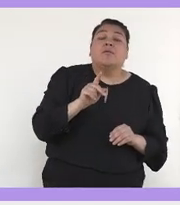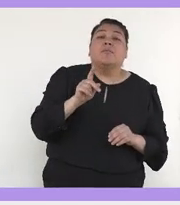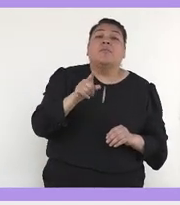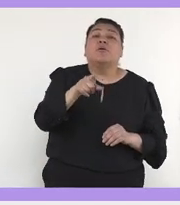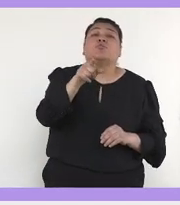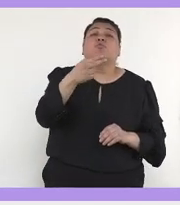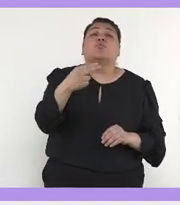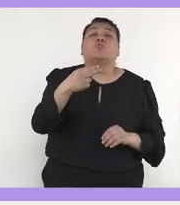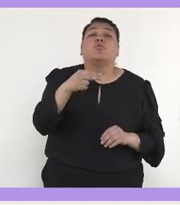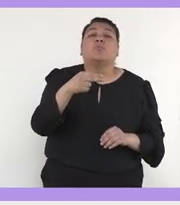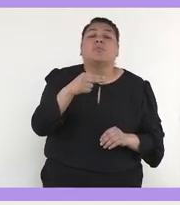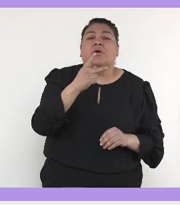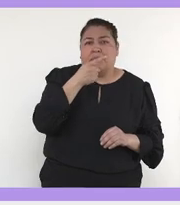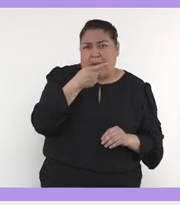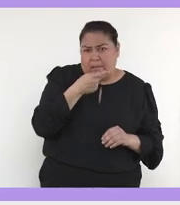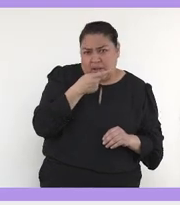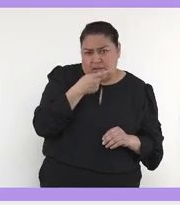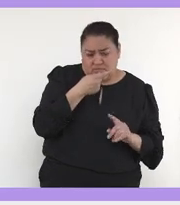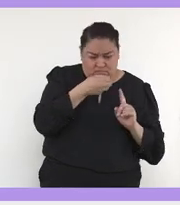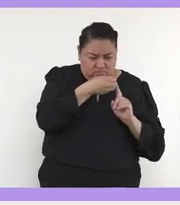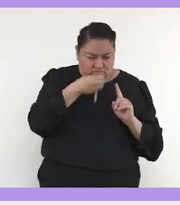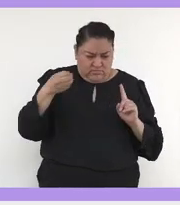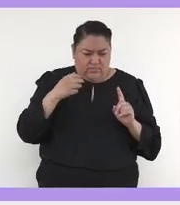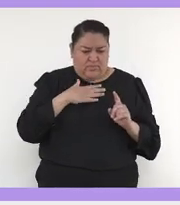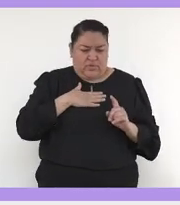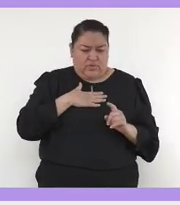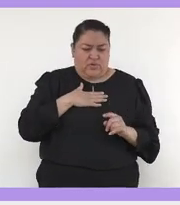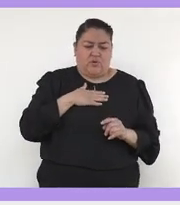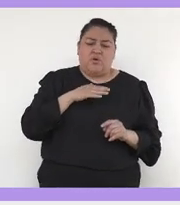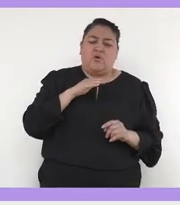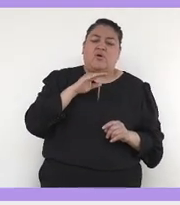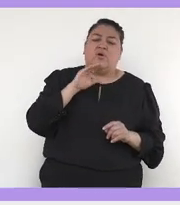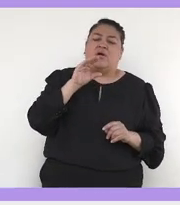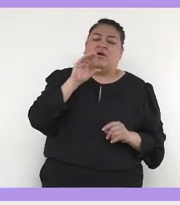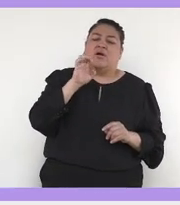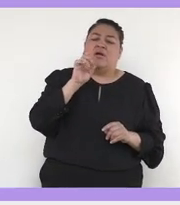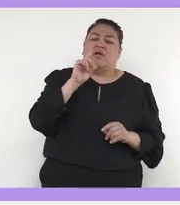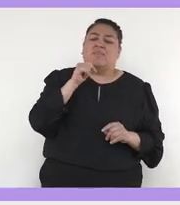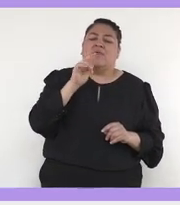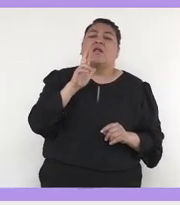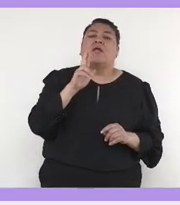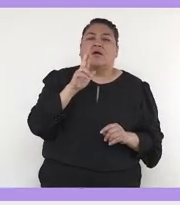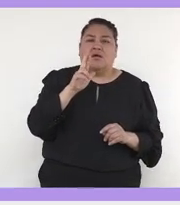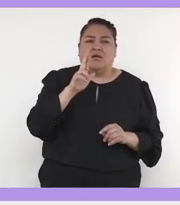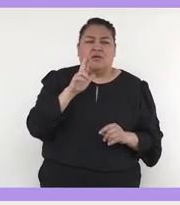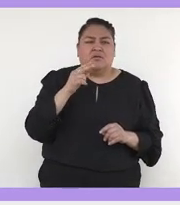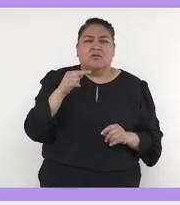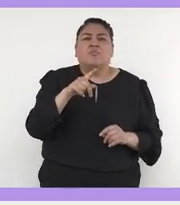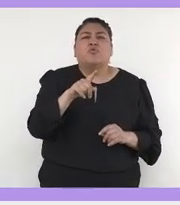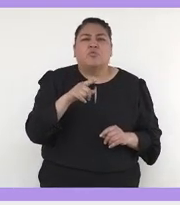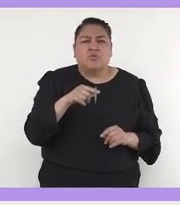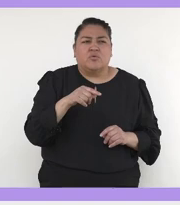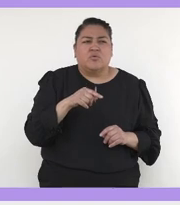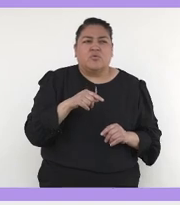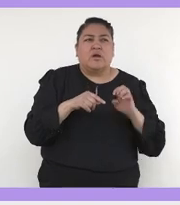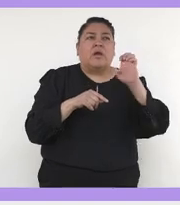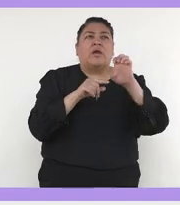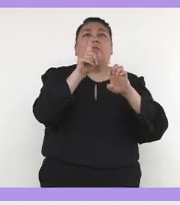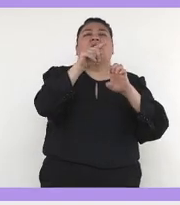pronuncias tu nombre no O sea tú dices Ah yo me llamo Edgar o me llamo Edgar no cómo te llamas